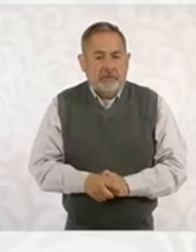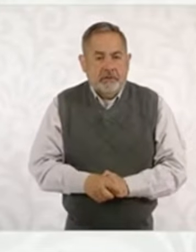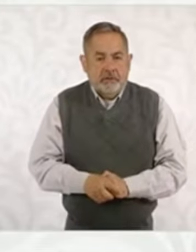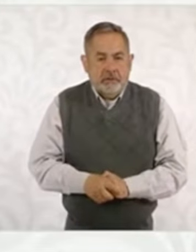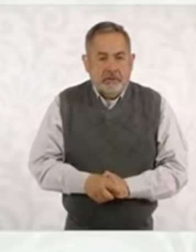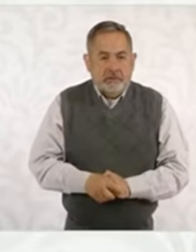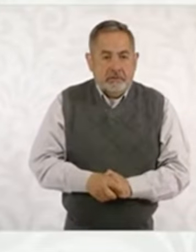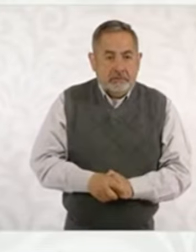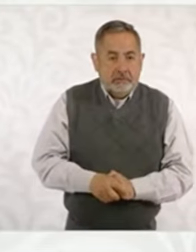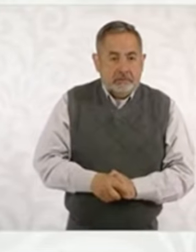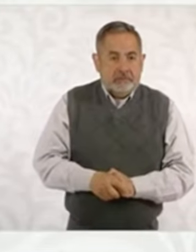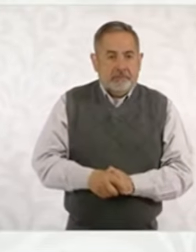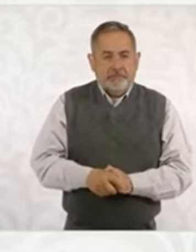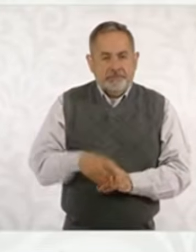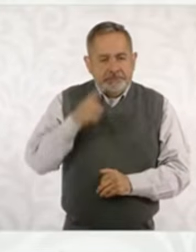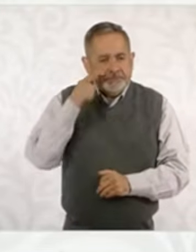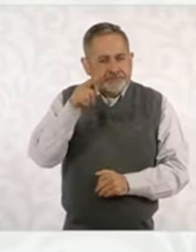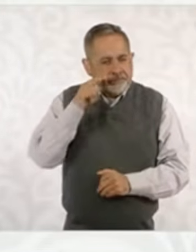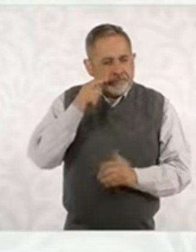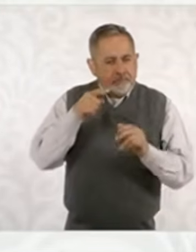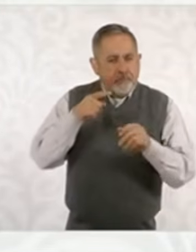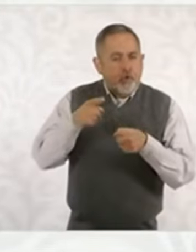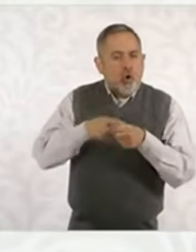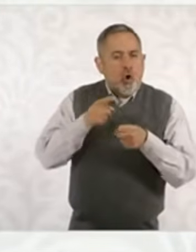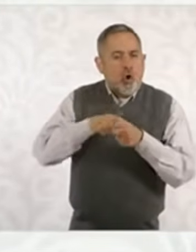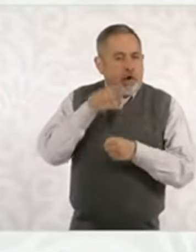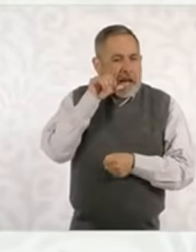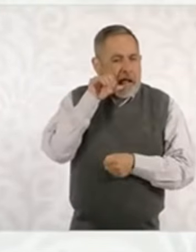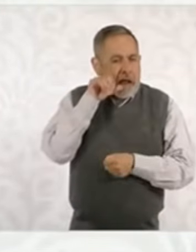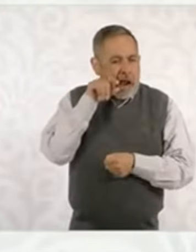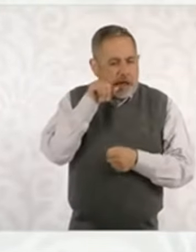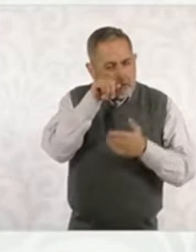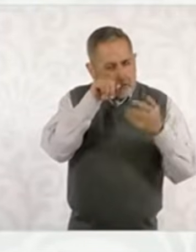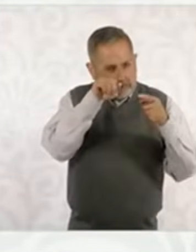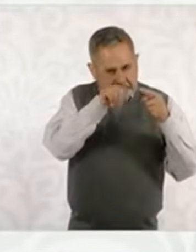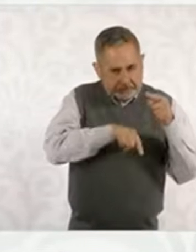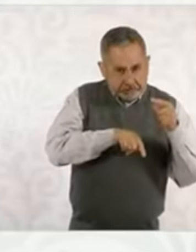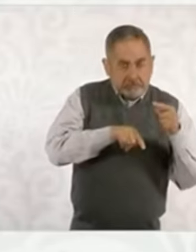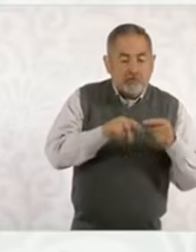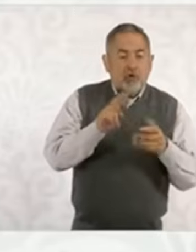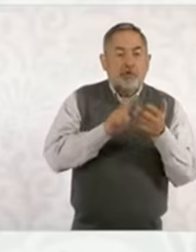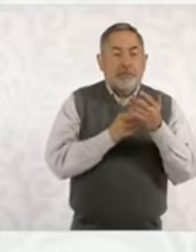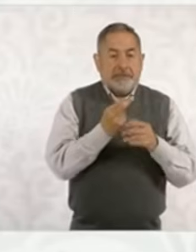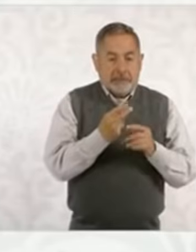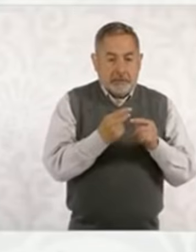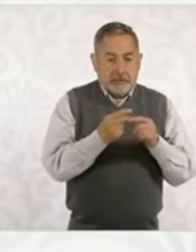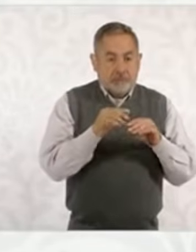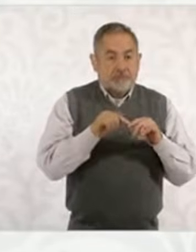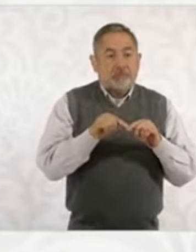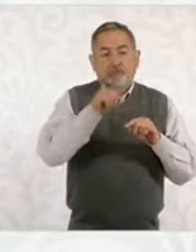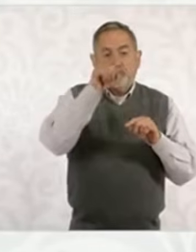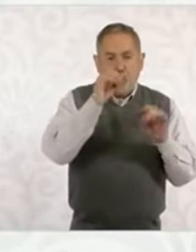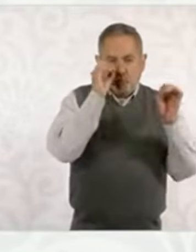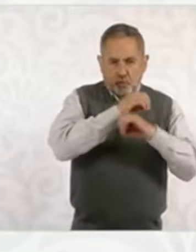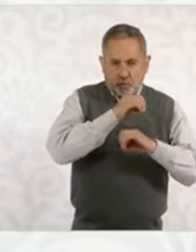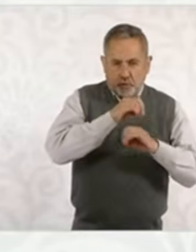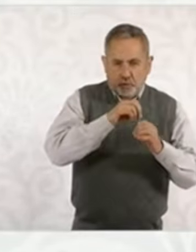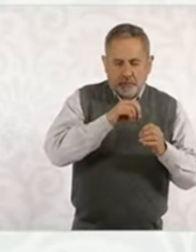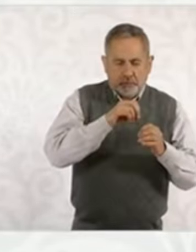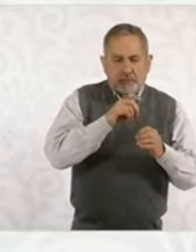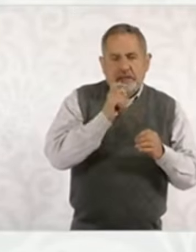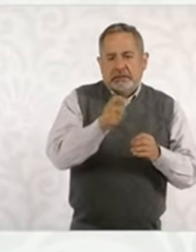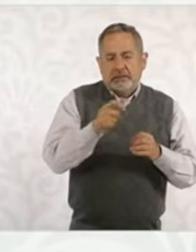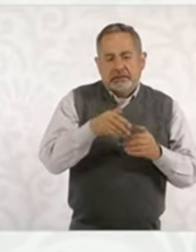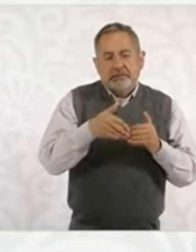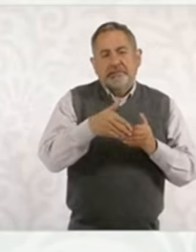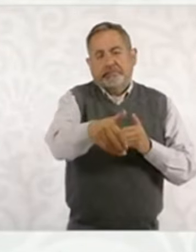que aparece en color naranja es 25 y en color oscuro sería lo que estamos